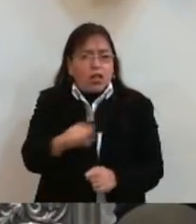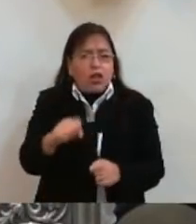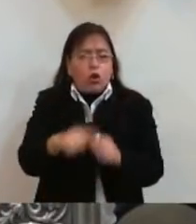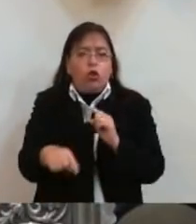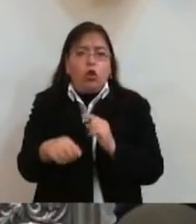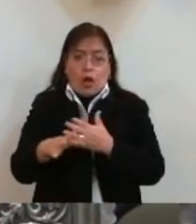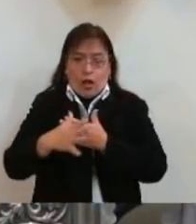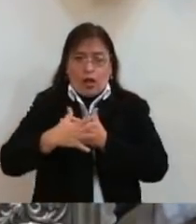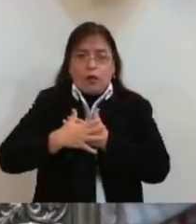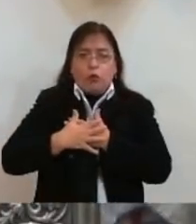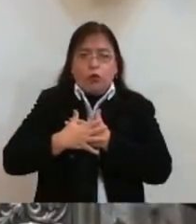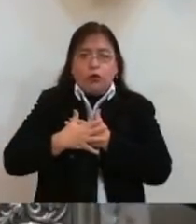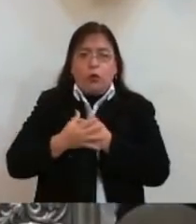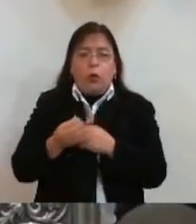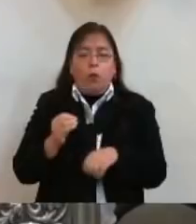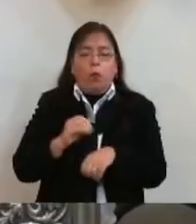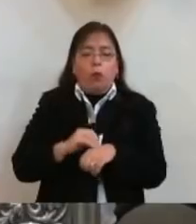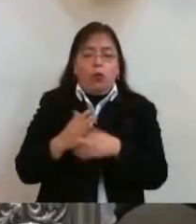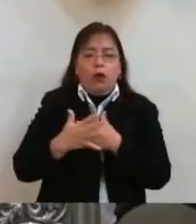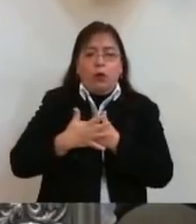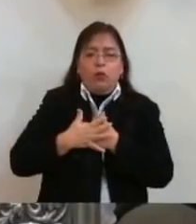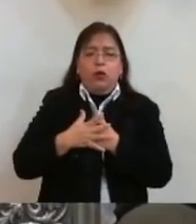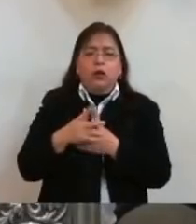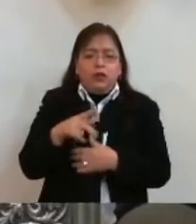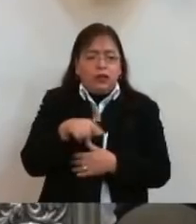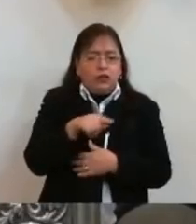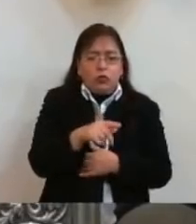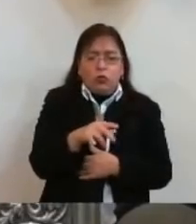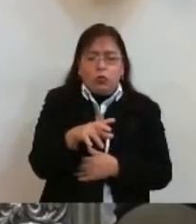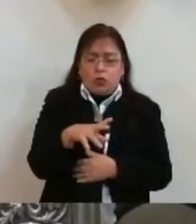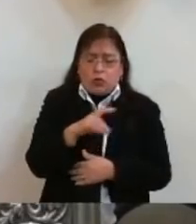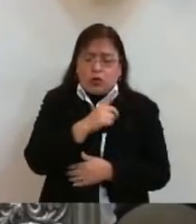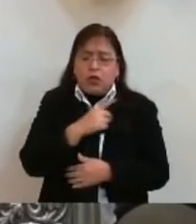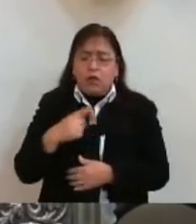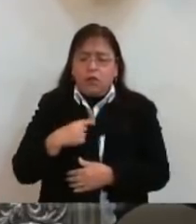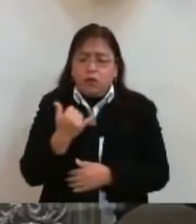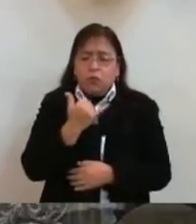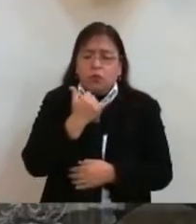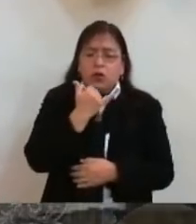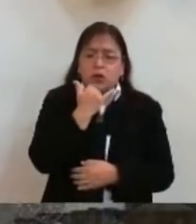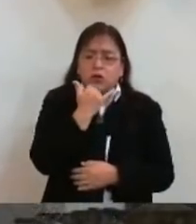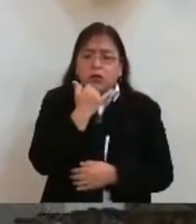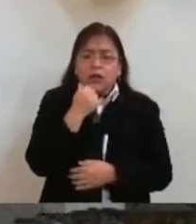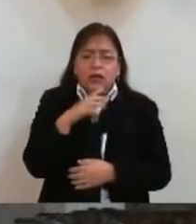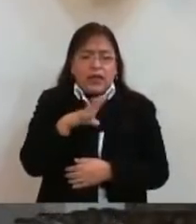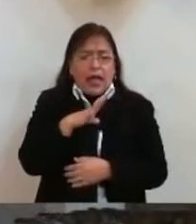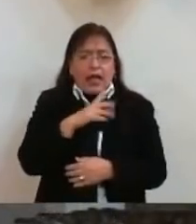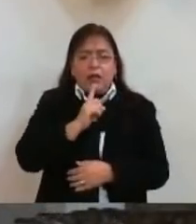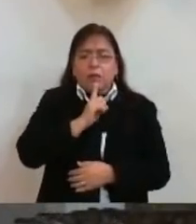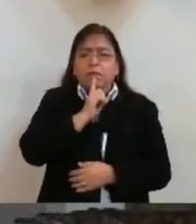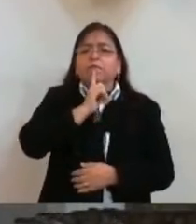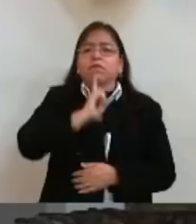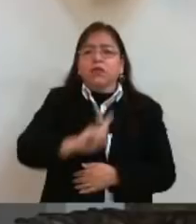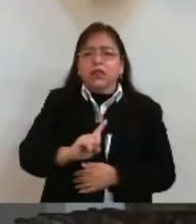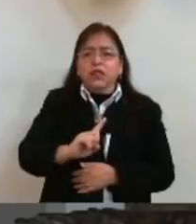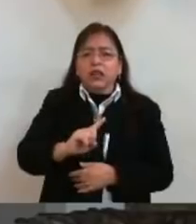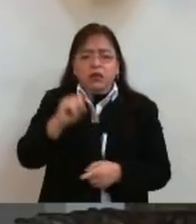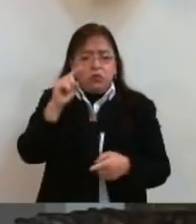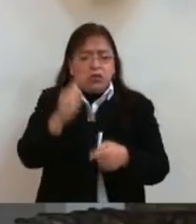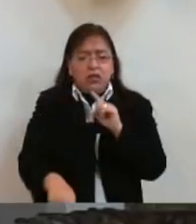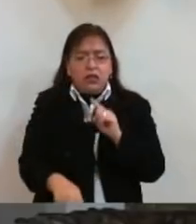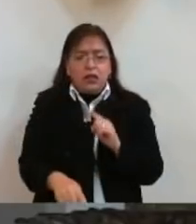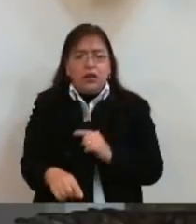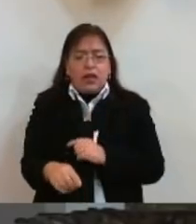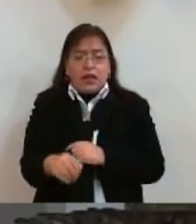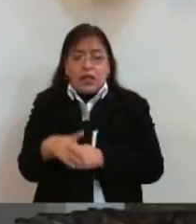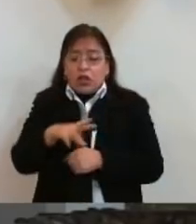Ante el rencor nos propone el perdón. Ante la mentira nos pone a